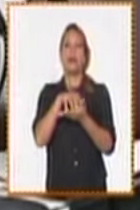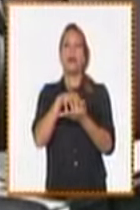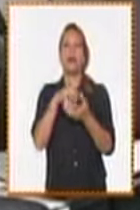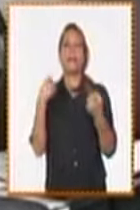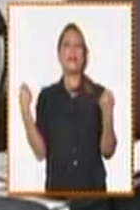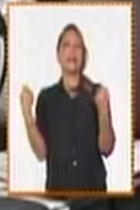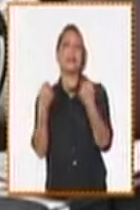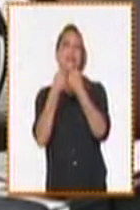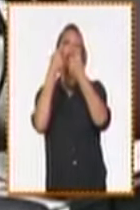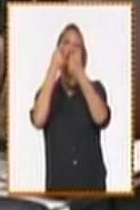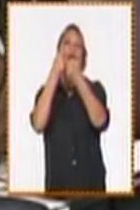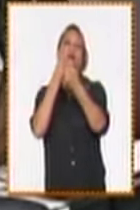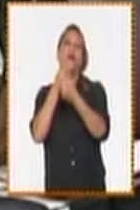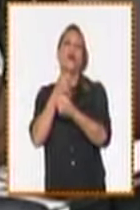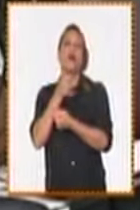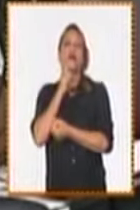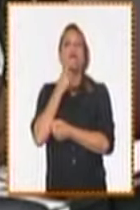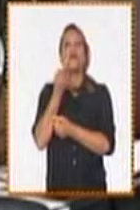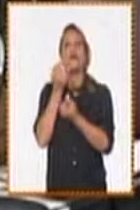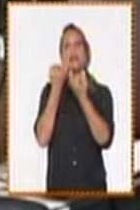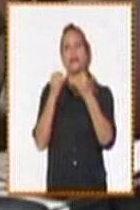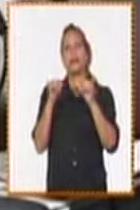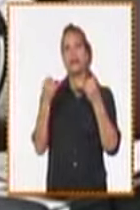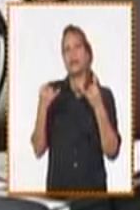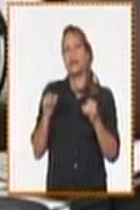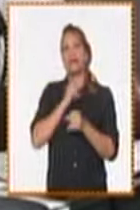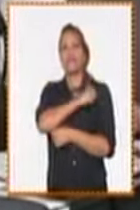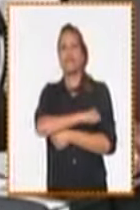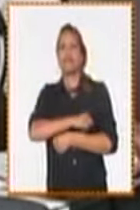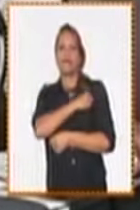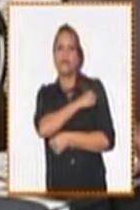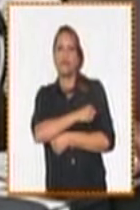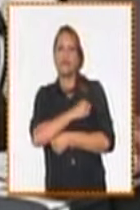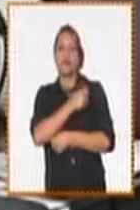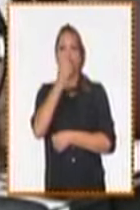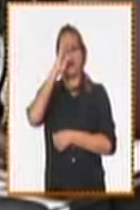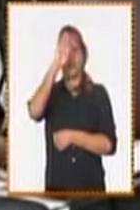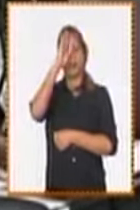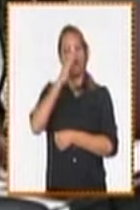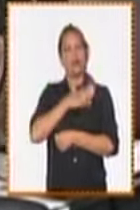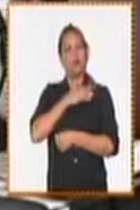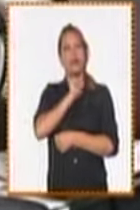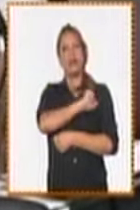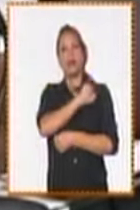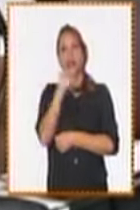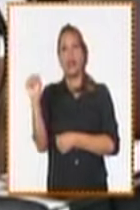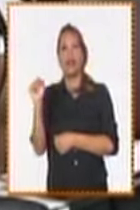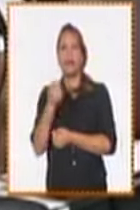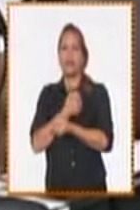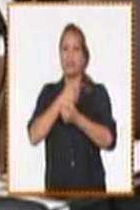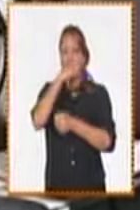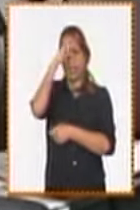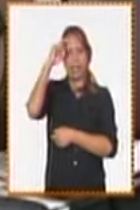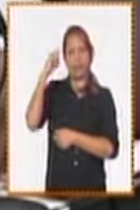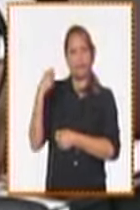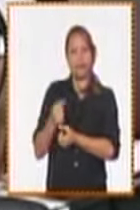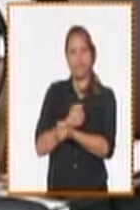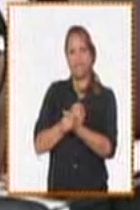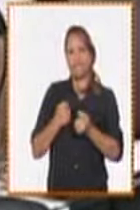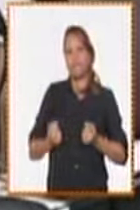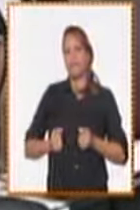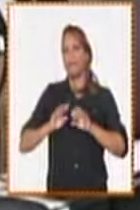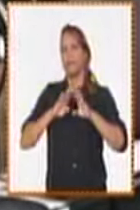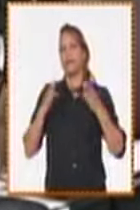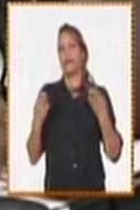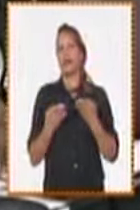patria, por esa independencia que tenemos ya ganada con el esfuerzo y sacrificio de todos los cubanos, y que tenemos hoy los cubanos de hoy, los bayameses